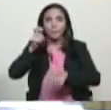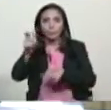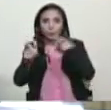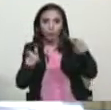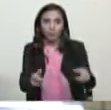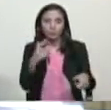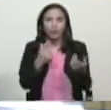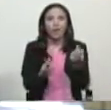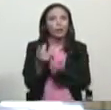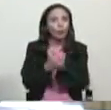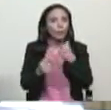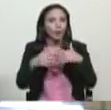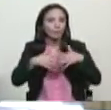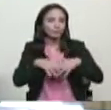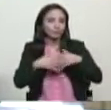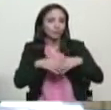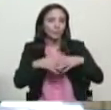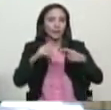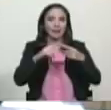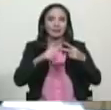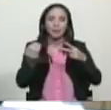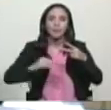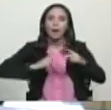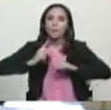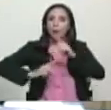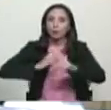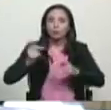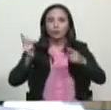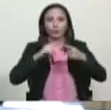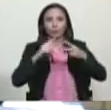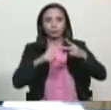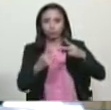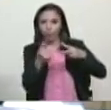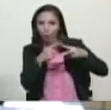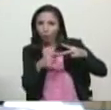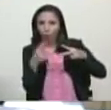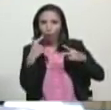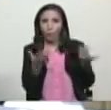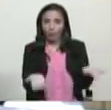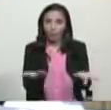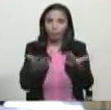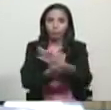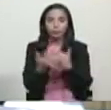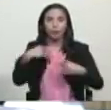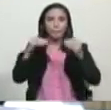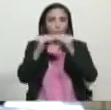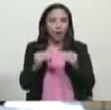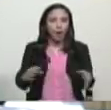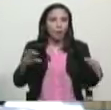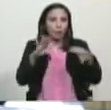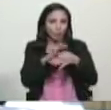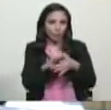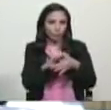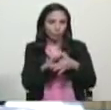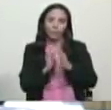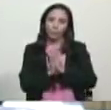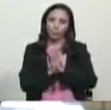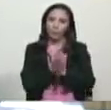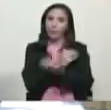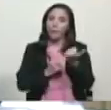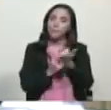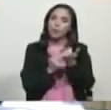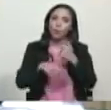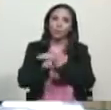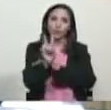económicos, empresariales, productivos de Venezuela, a sellar una gran alianza por Venezuela, una